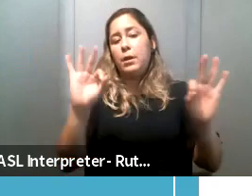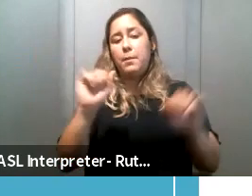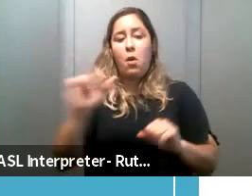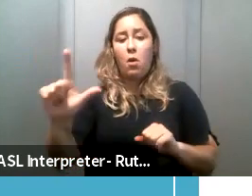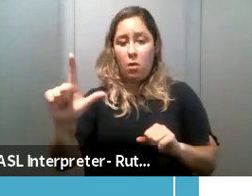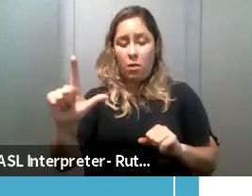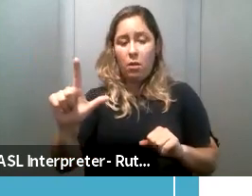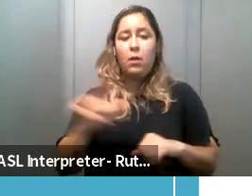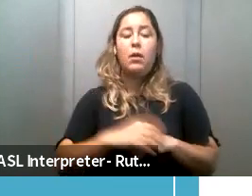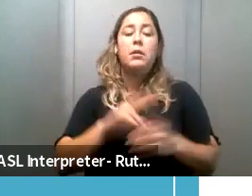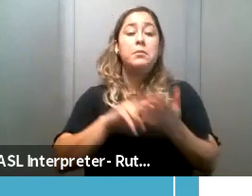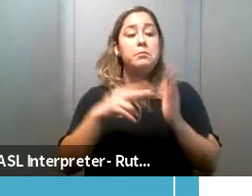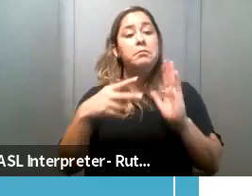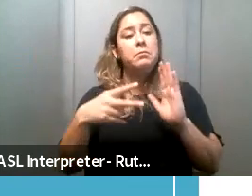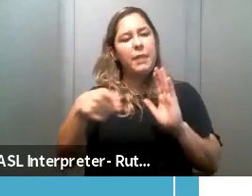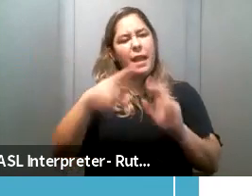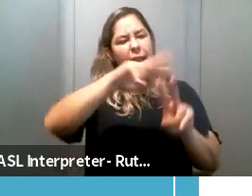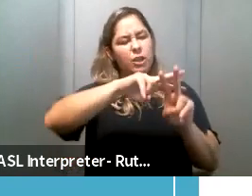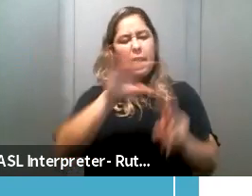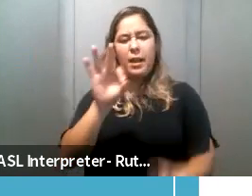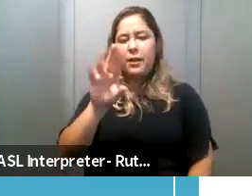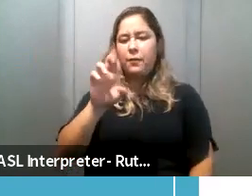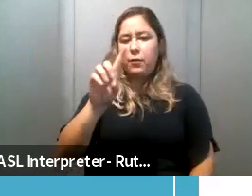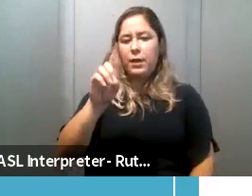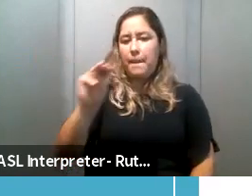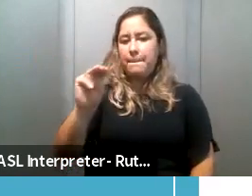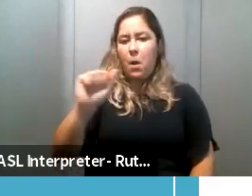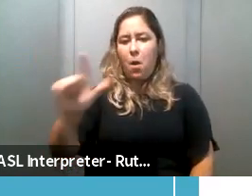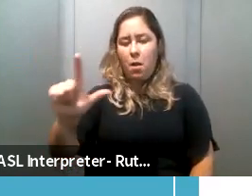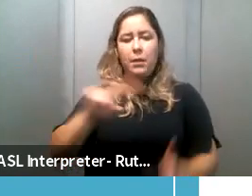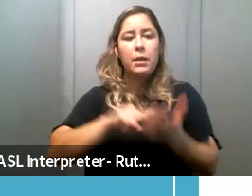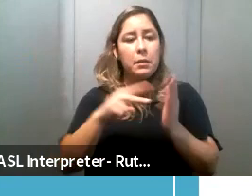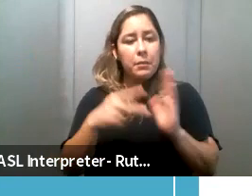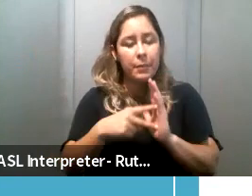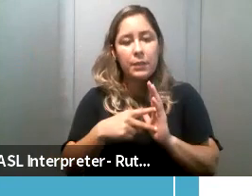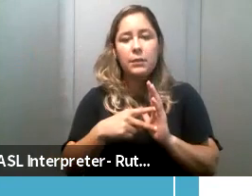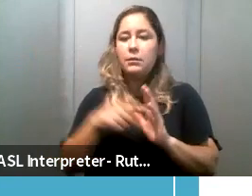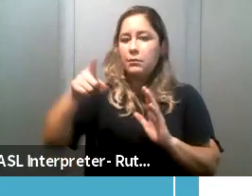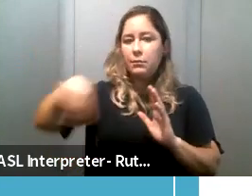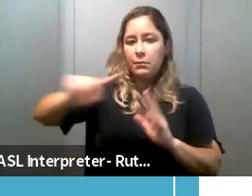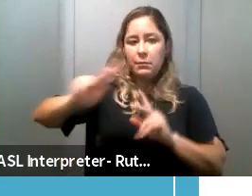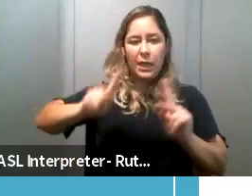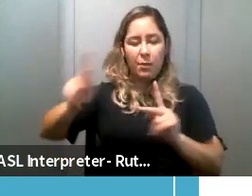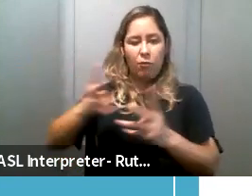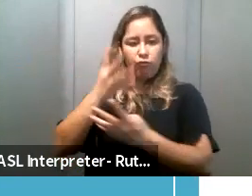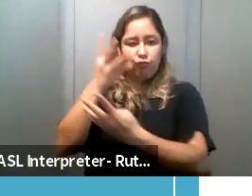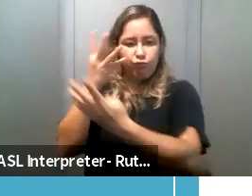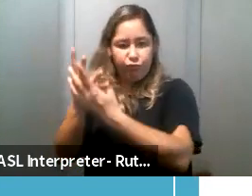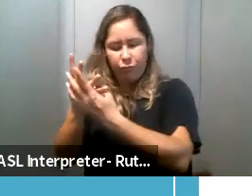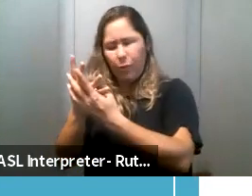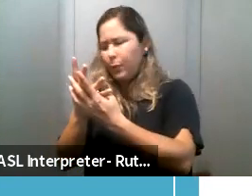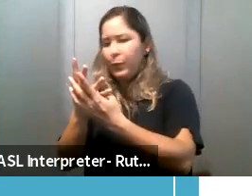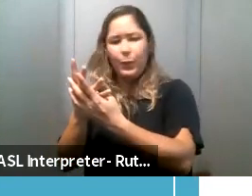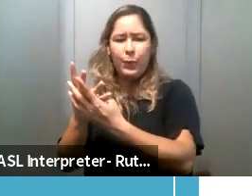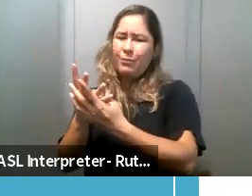ICE liberar a toda la gente encarcelada. Y eso es muy importante porque es conectado